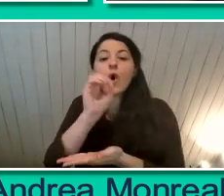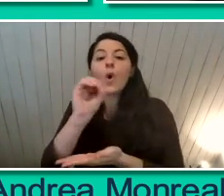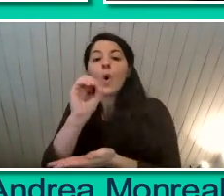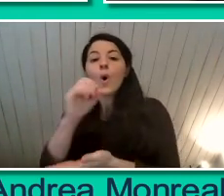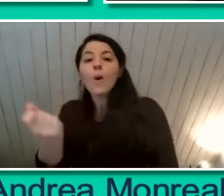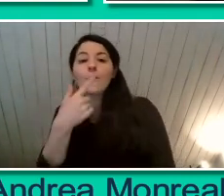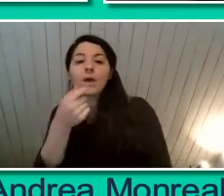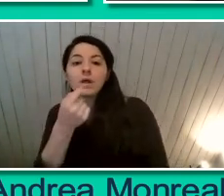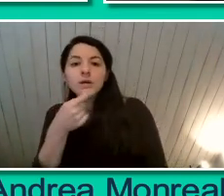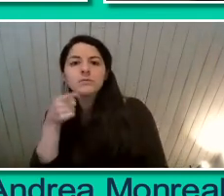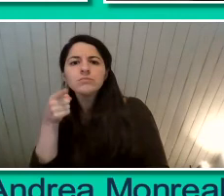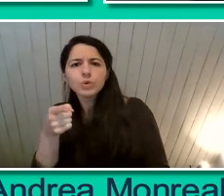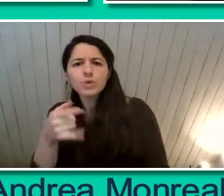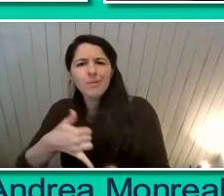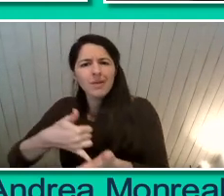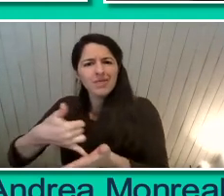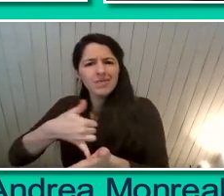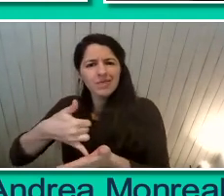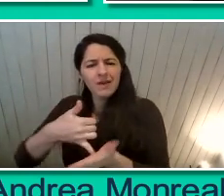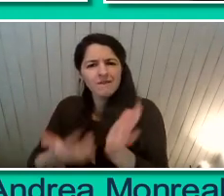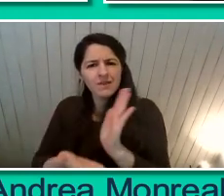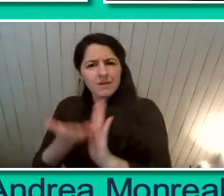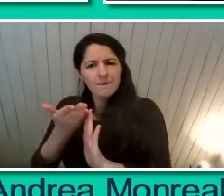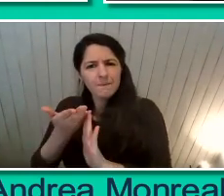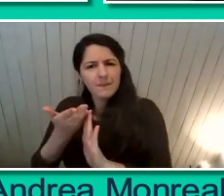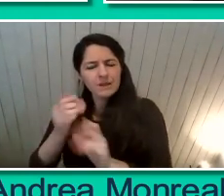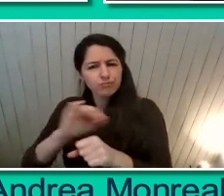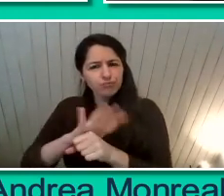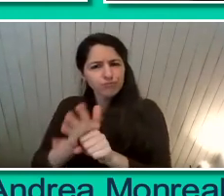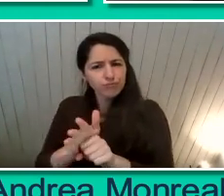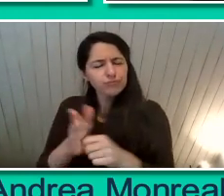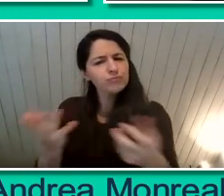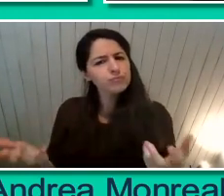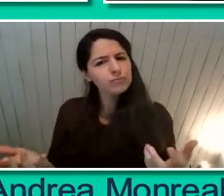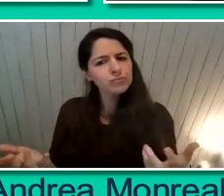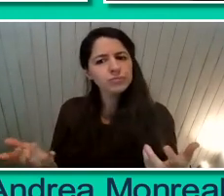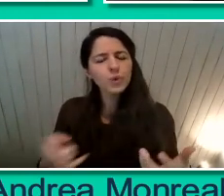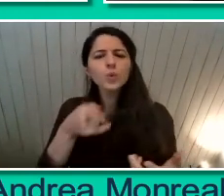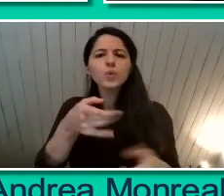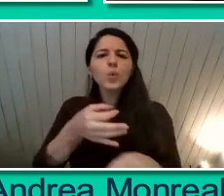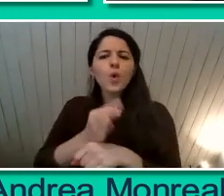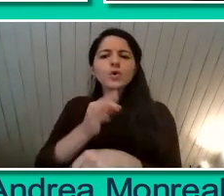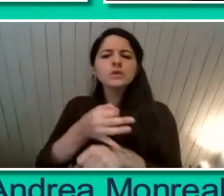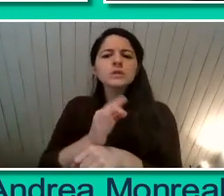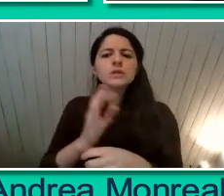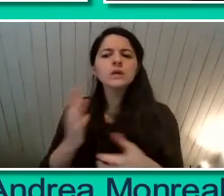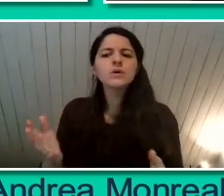SARS-CoV-2? Y también pregunta al unísono con eso, ¿qué recomendaciones hay para estos pacientes?